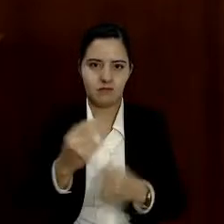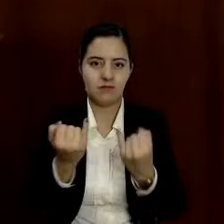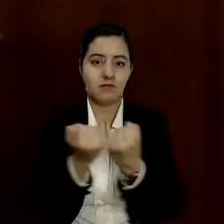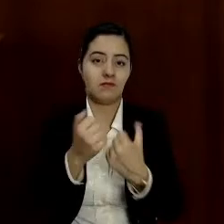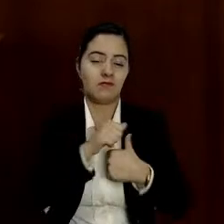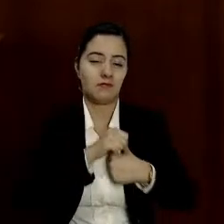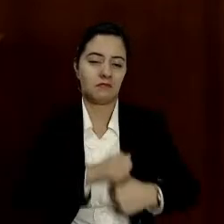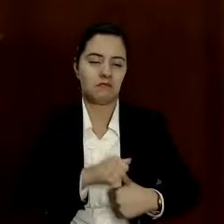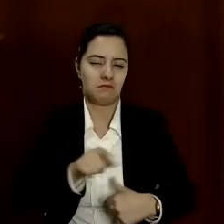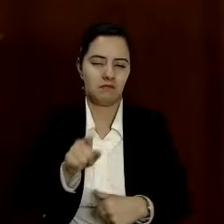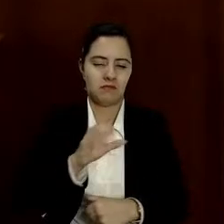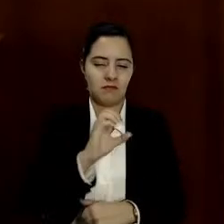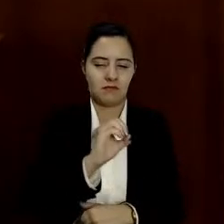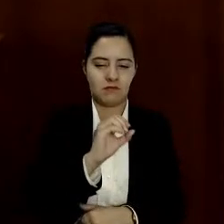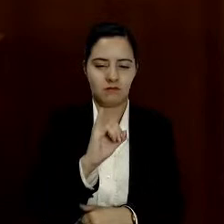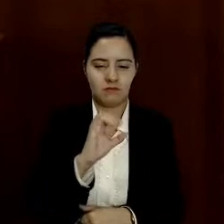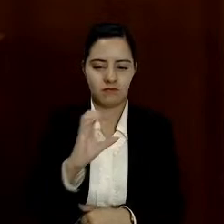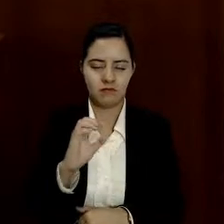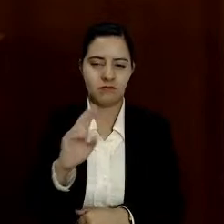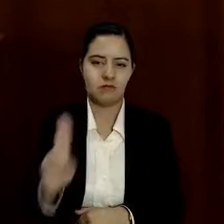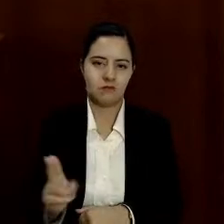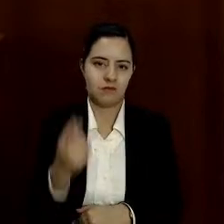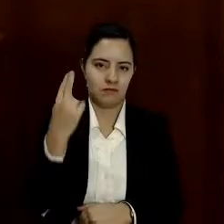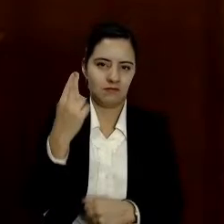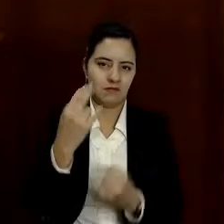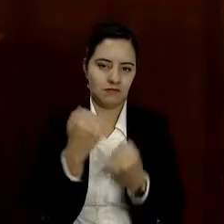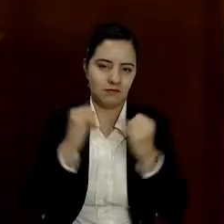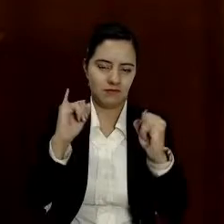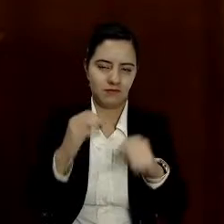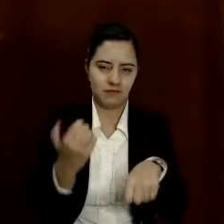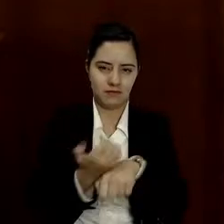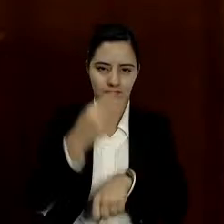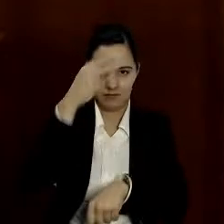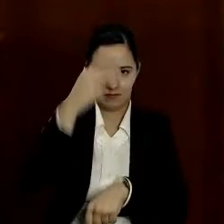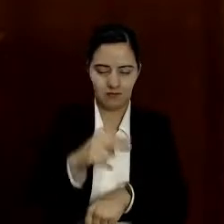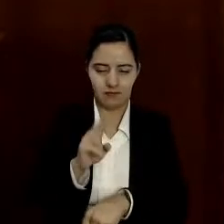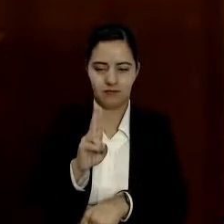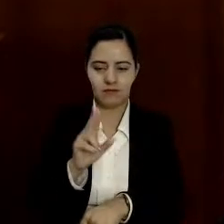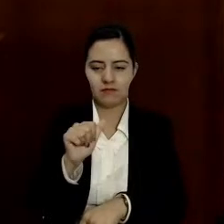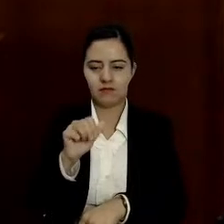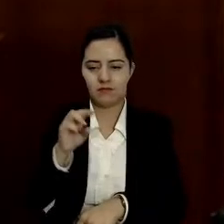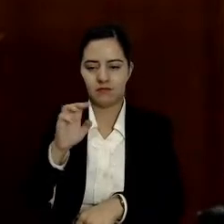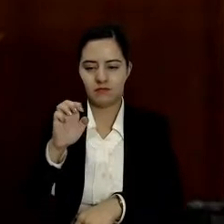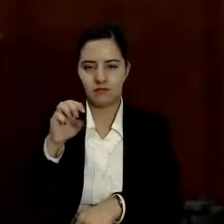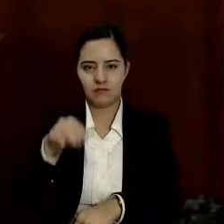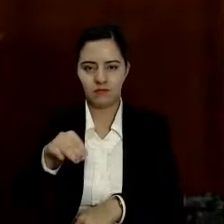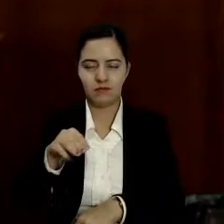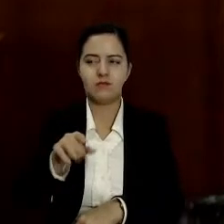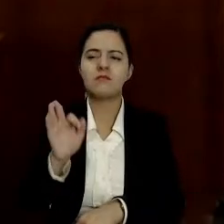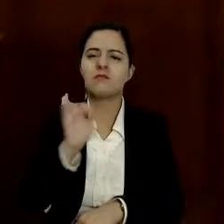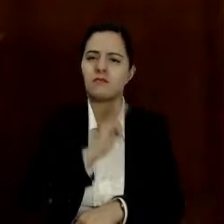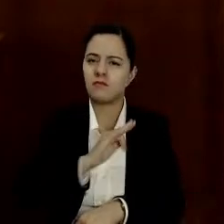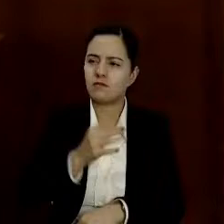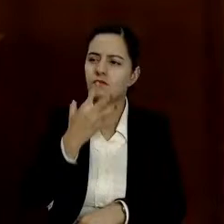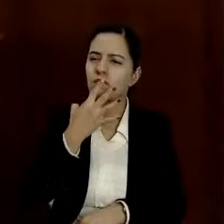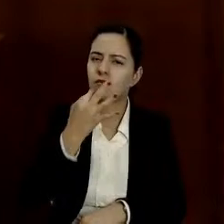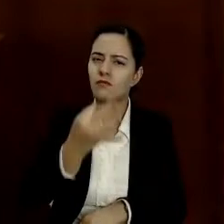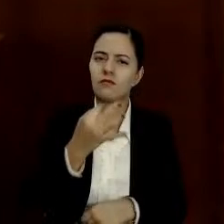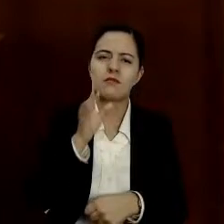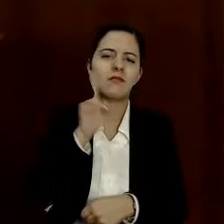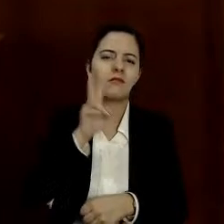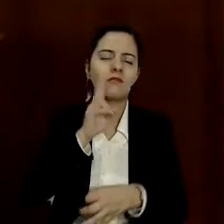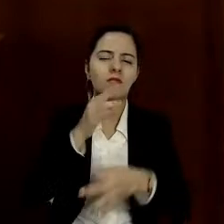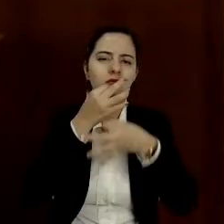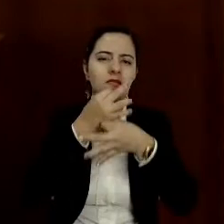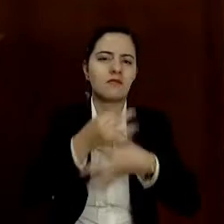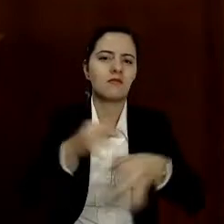control de la Universidad Autónoma del Estado de México, informen los motivos por los cuales